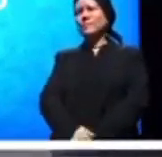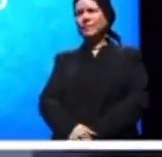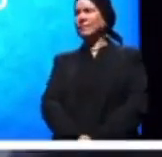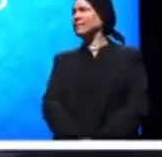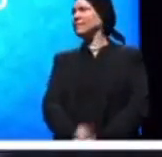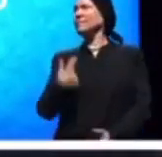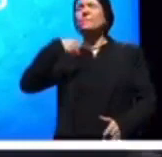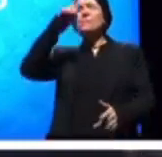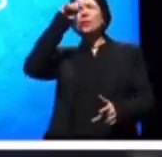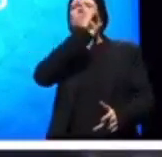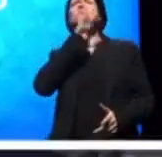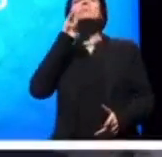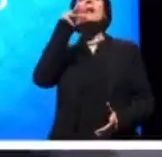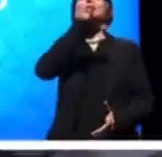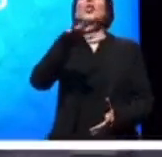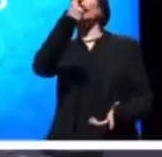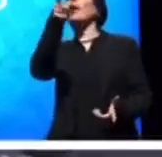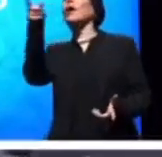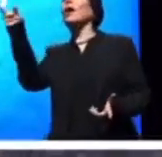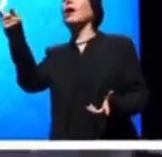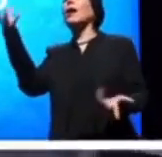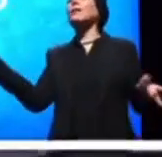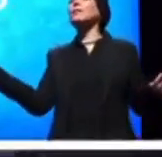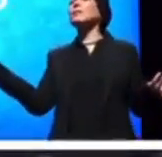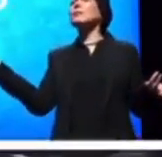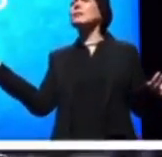No sé si está mi madre por ahí.